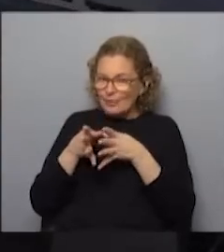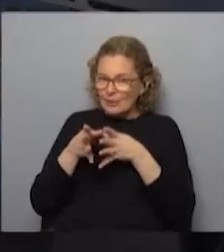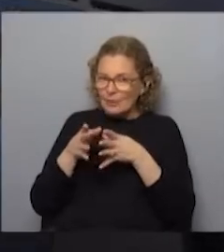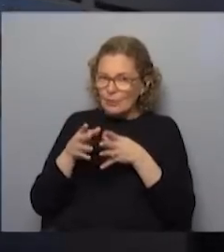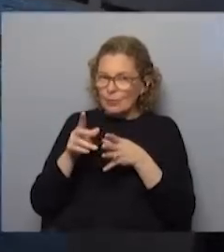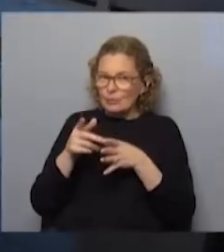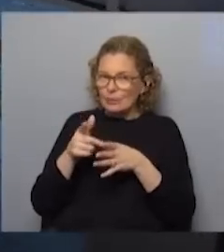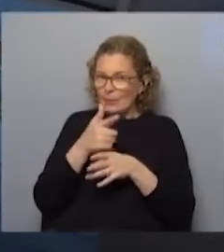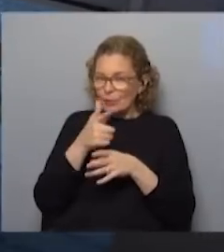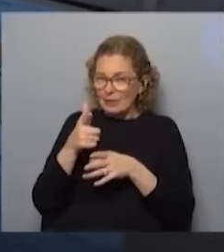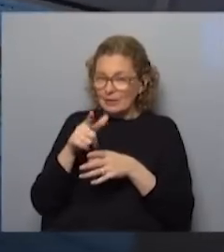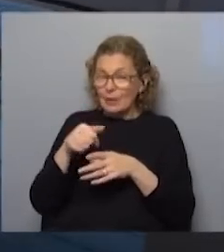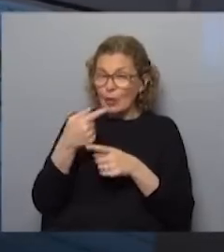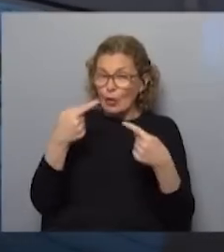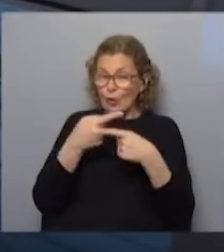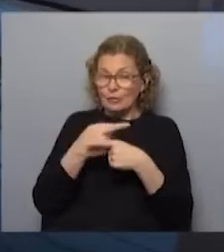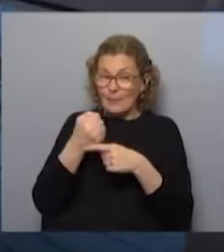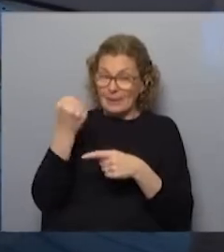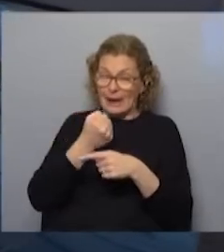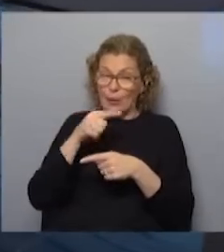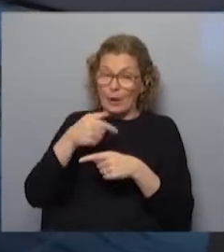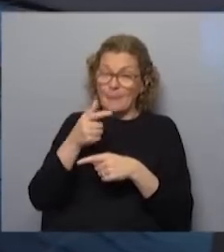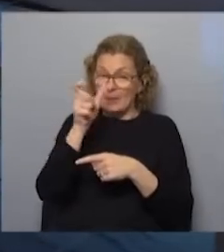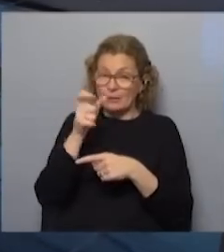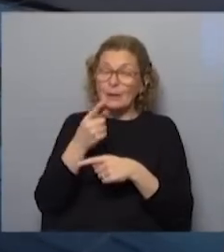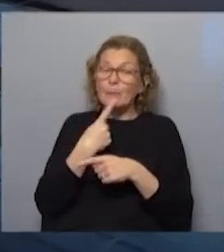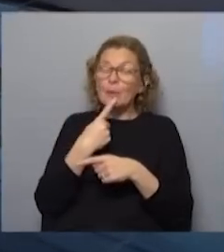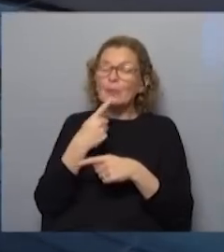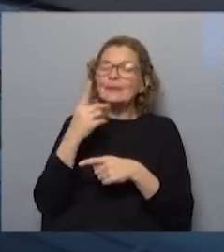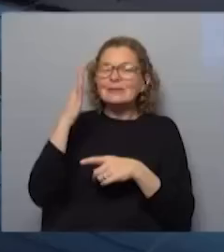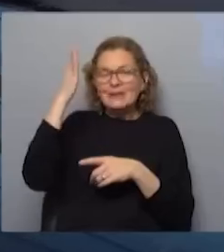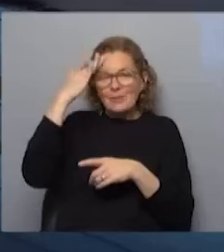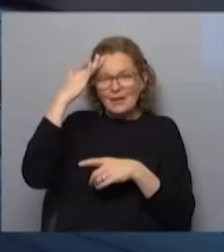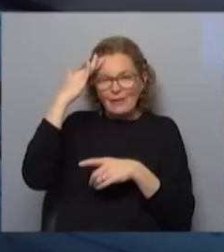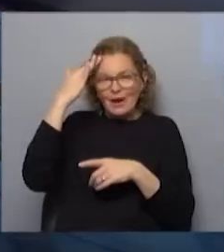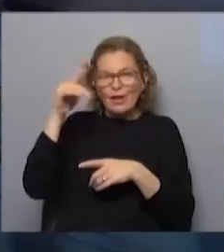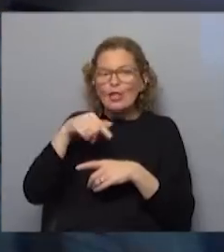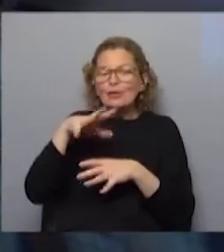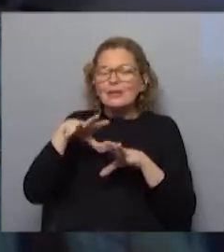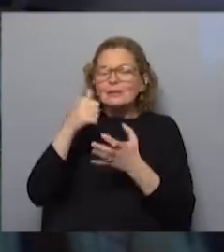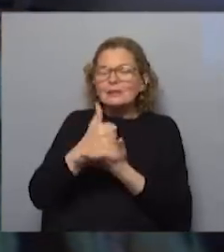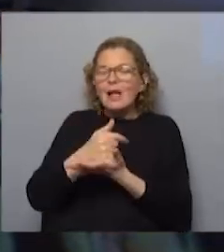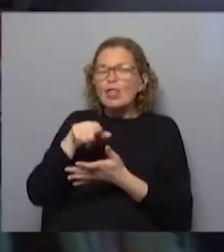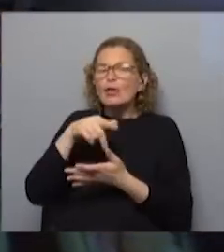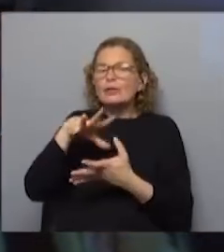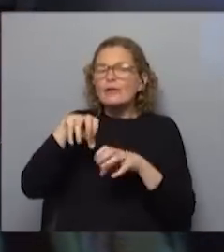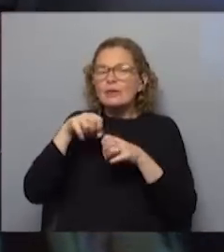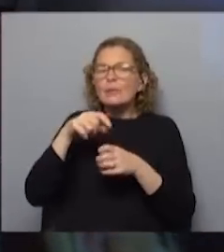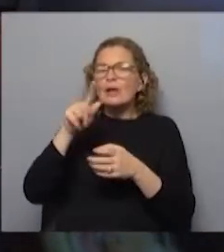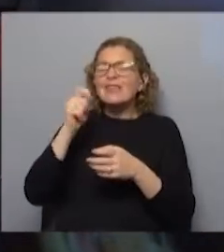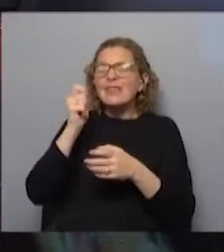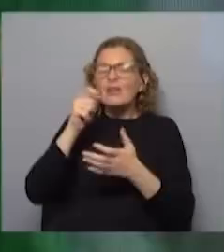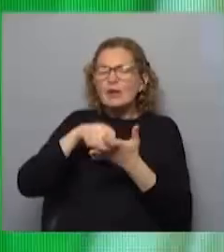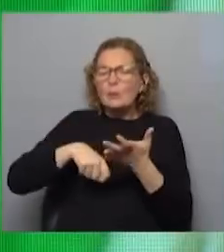asesinar a un opositor político por ejemplo como saber identificar Dónde está dónde vive qué firmó en donde